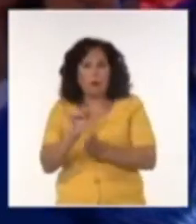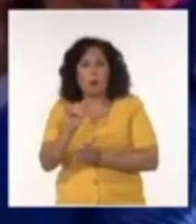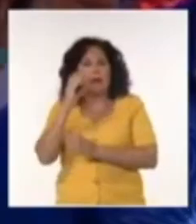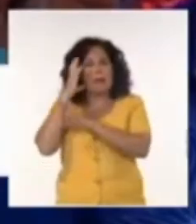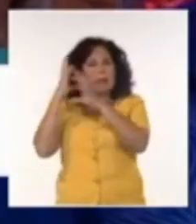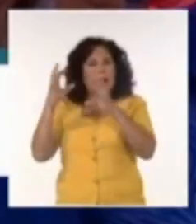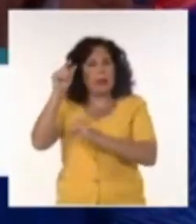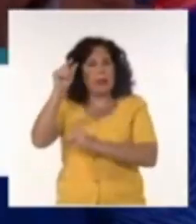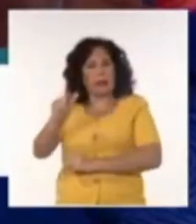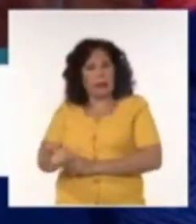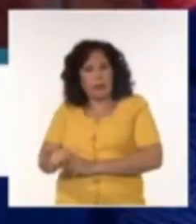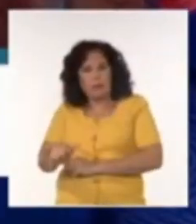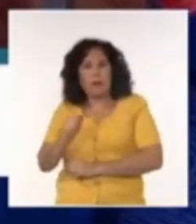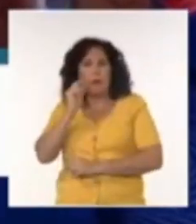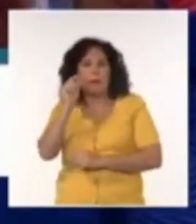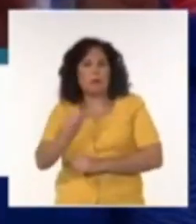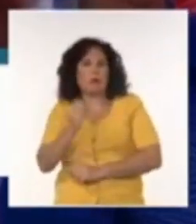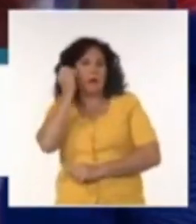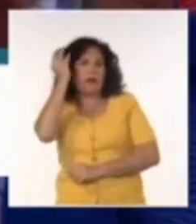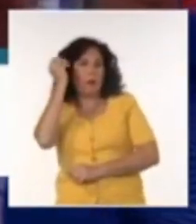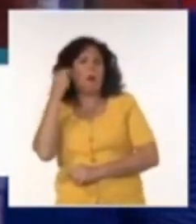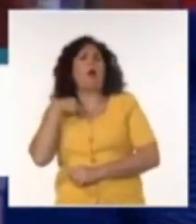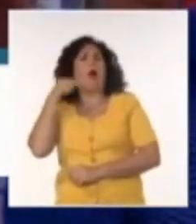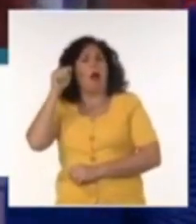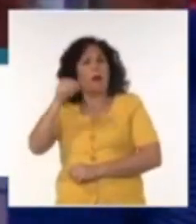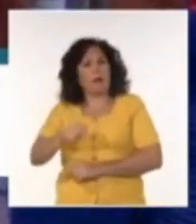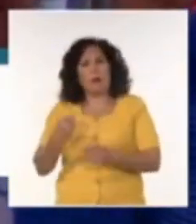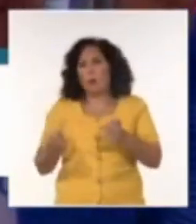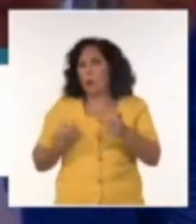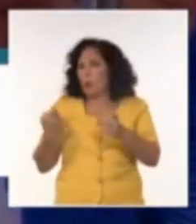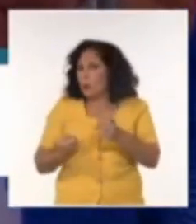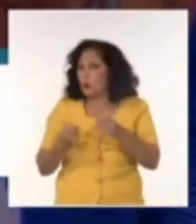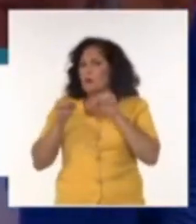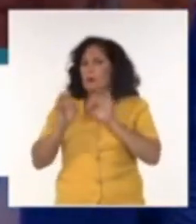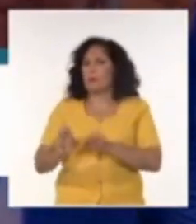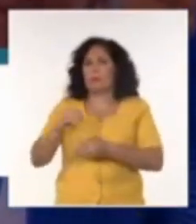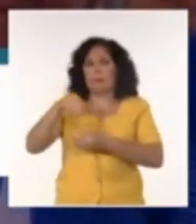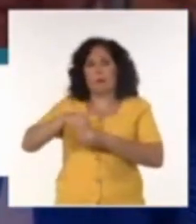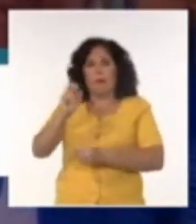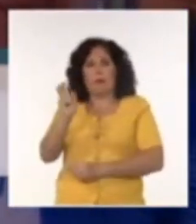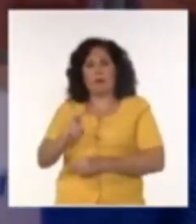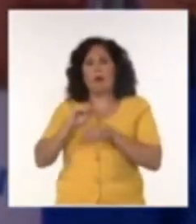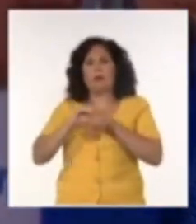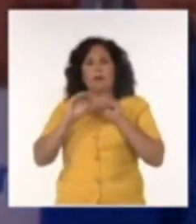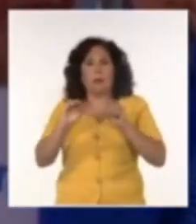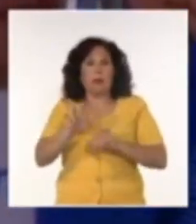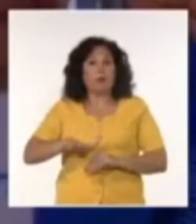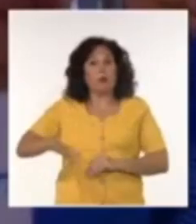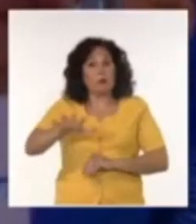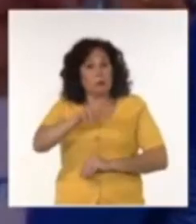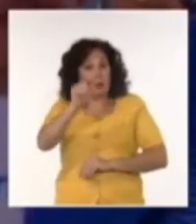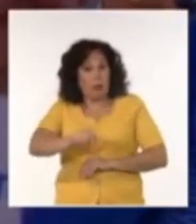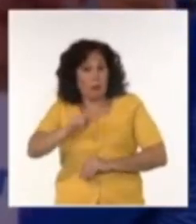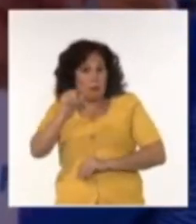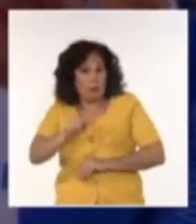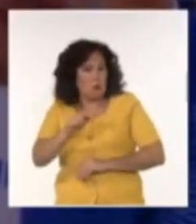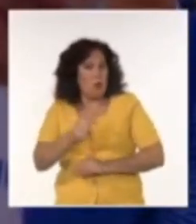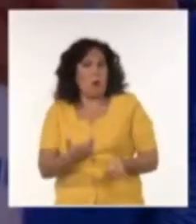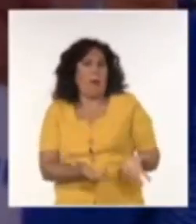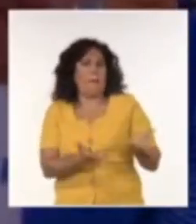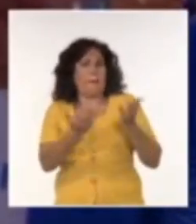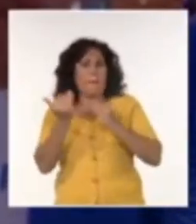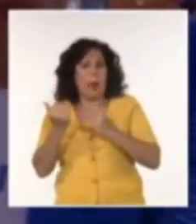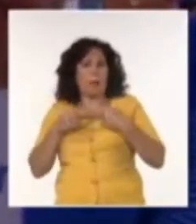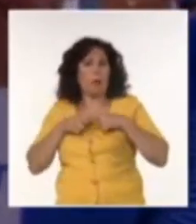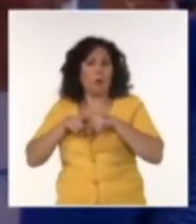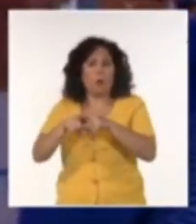las científicas, los innovadores estamos aquí luchando por esta patria, llamando a todos aquellos que están de alguna otra forma